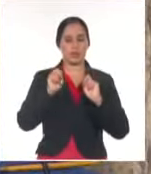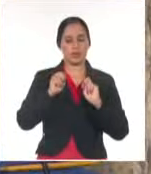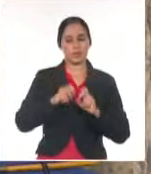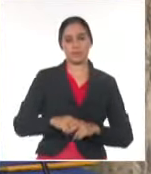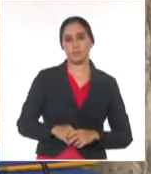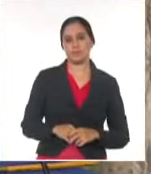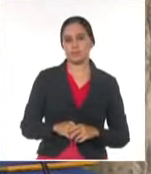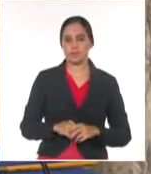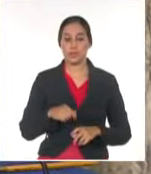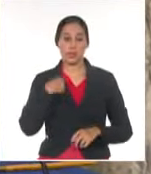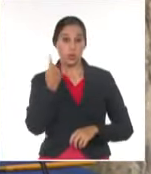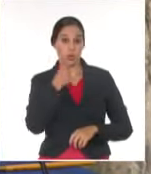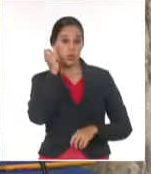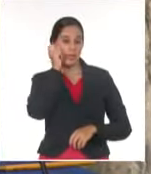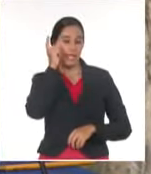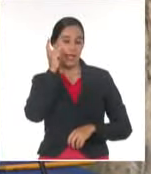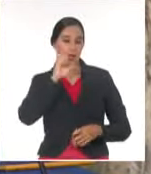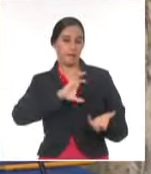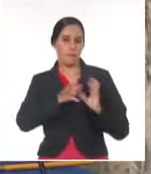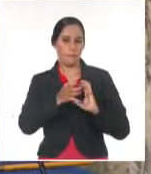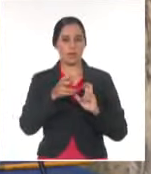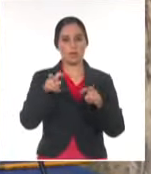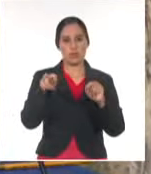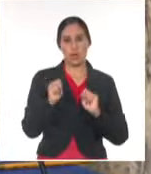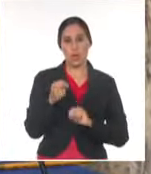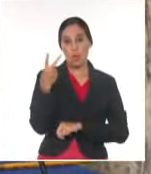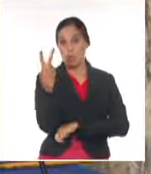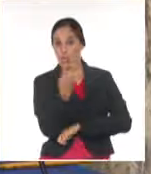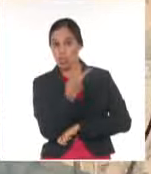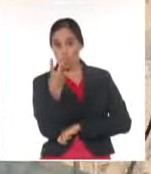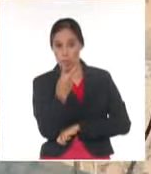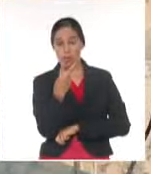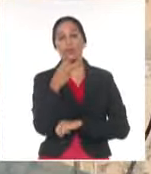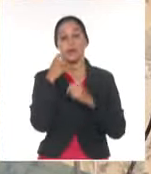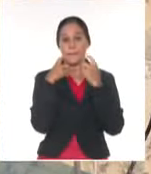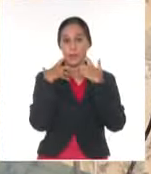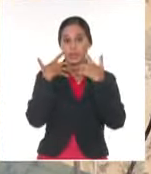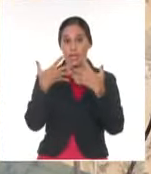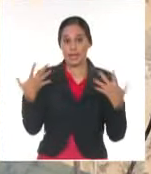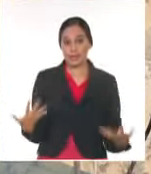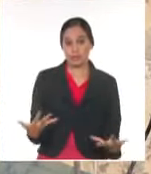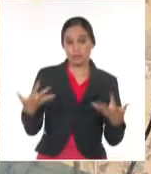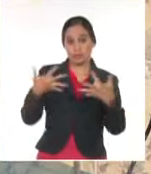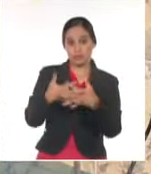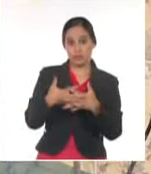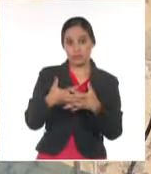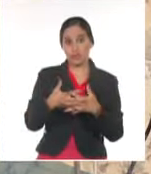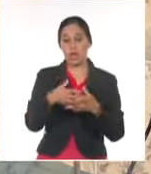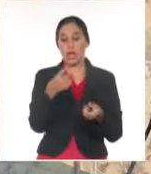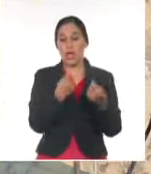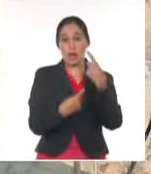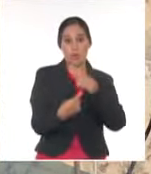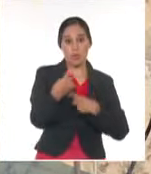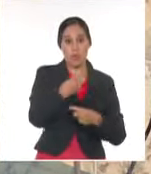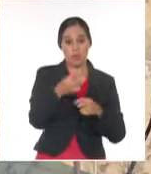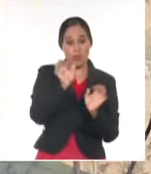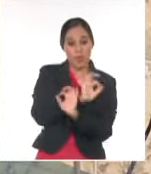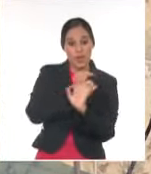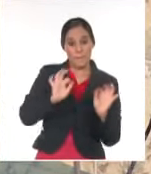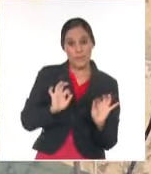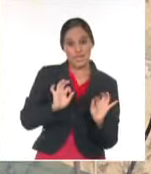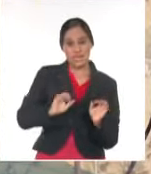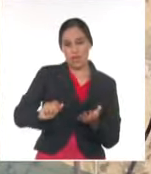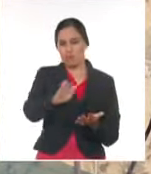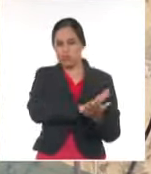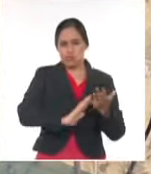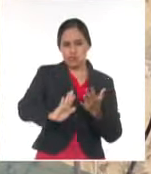Nosotros creamos dos productos que van a pertenecer a la gama de productos de limpieza de auto, relacionados